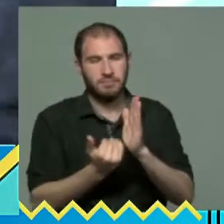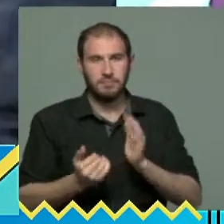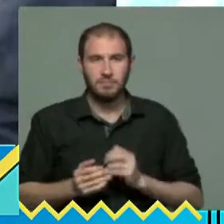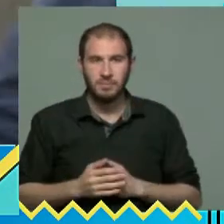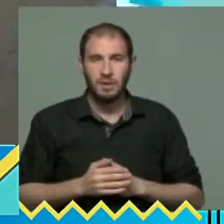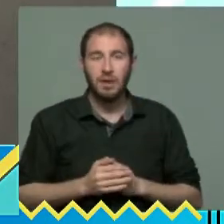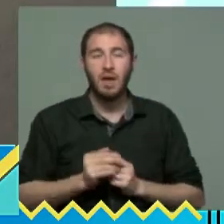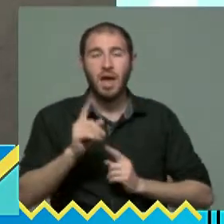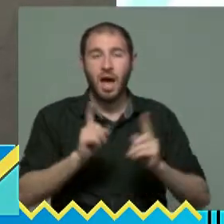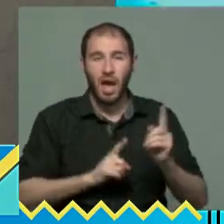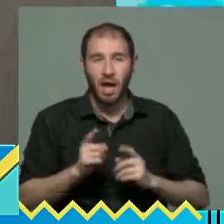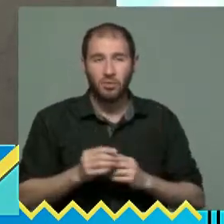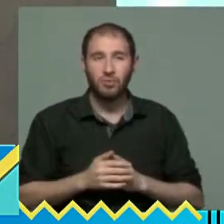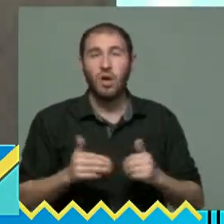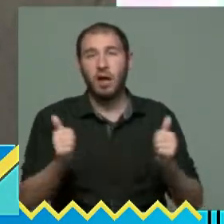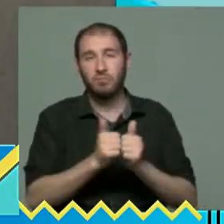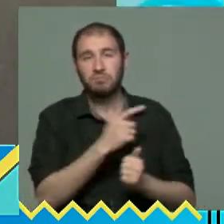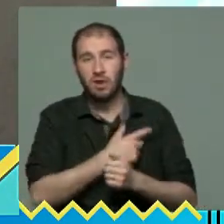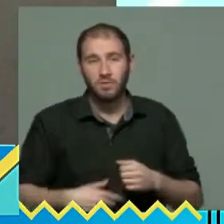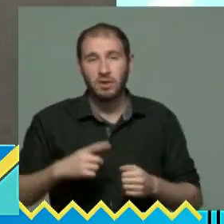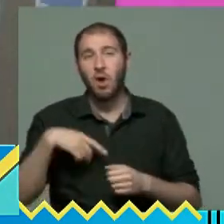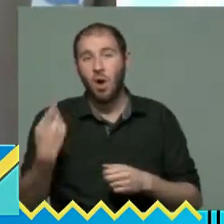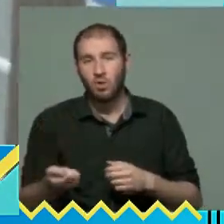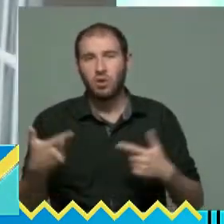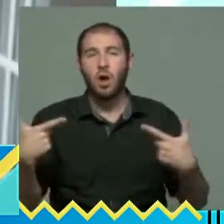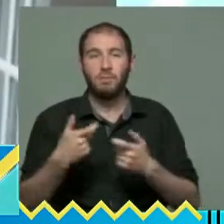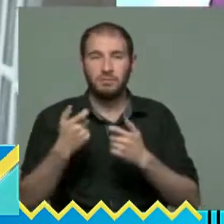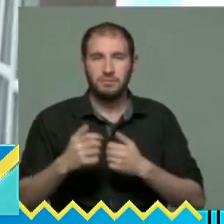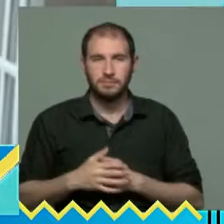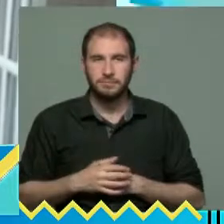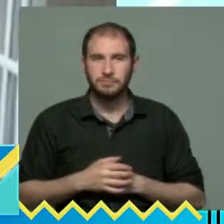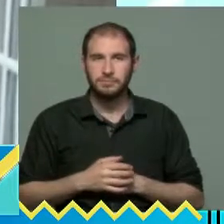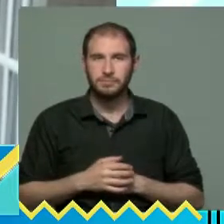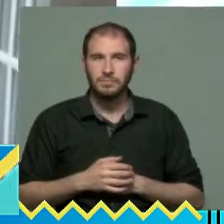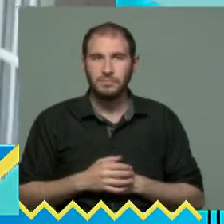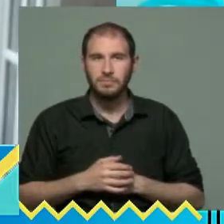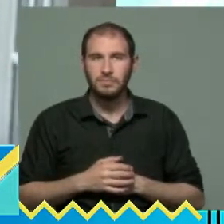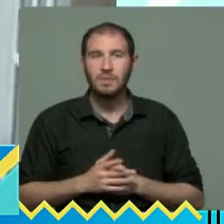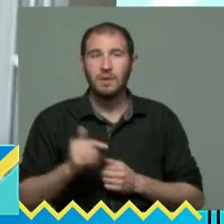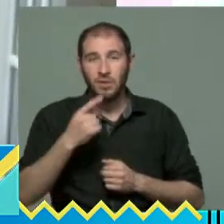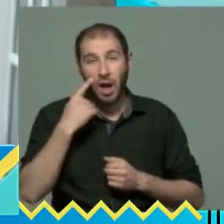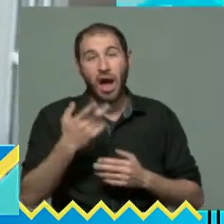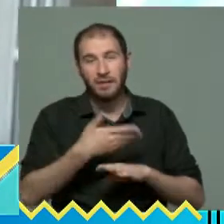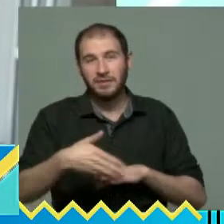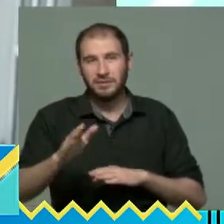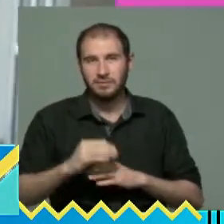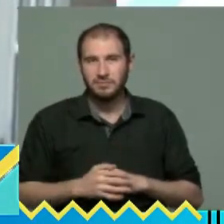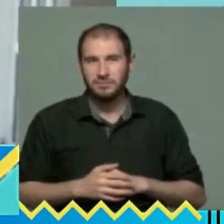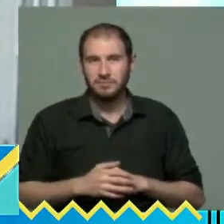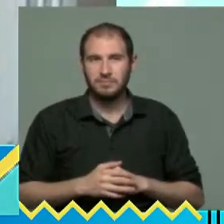que algunos eran acompañando al gobierno y otros de manera opositora. Entonces eso está por verse. Yo creo que